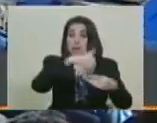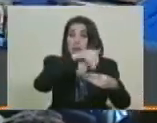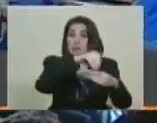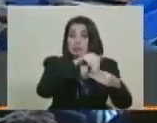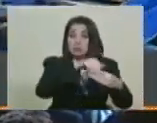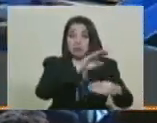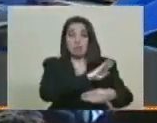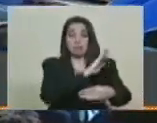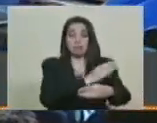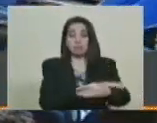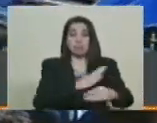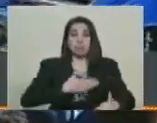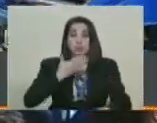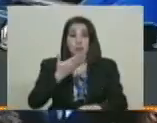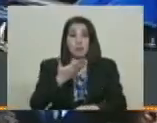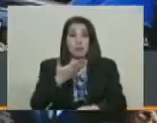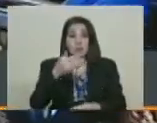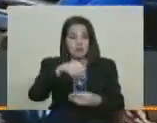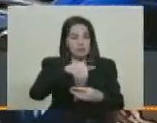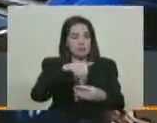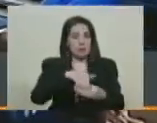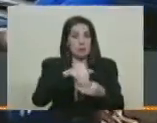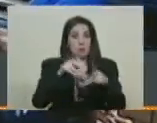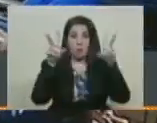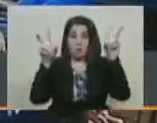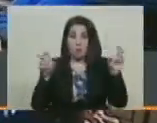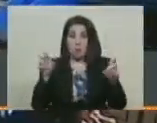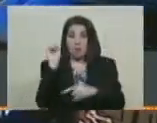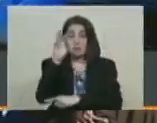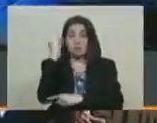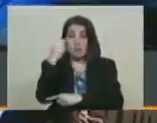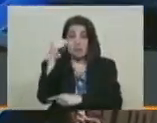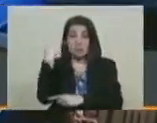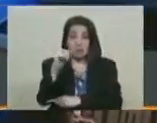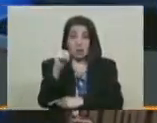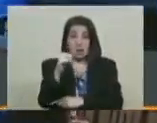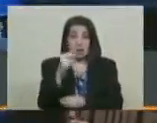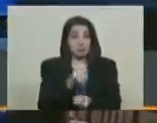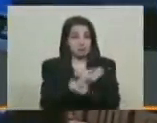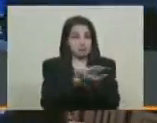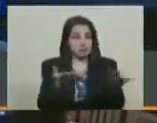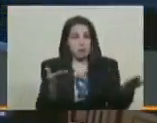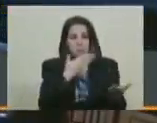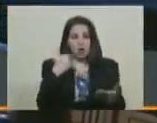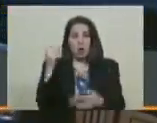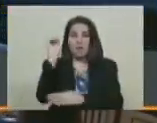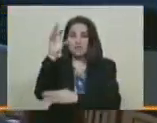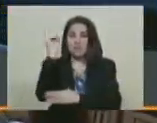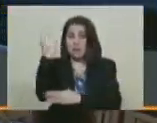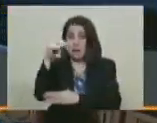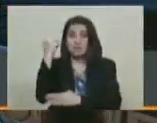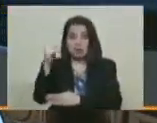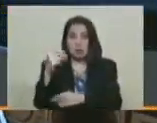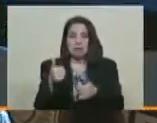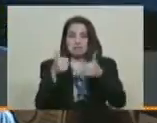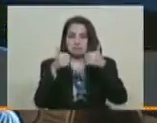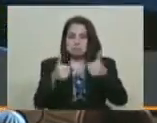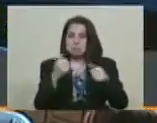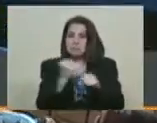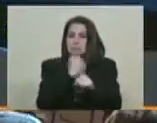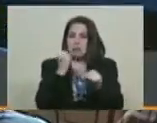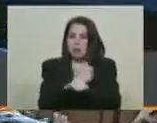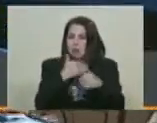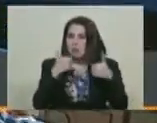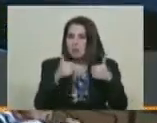Poder Legislativo y renovar la Asamblea Nacional y dotar al país de una Asamblea Nacional útil,